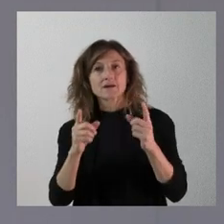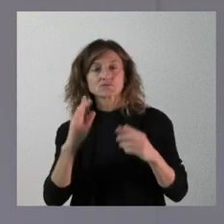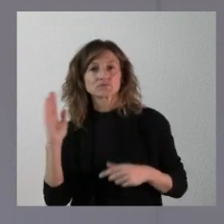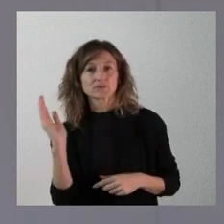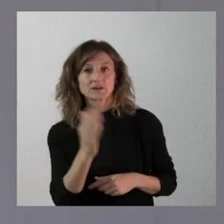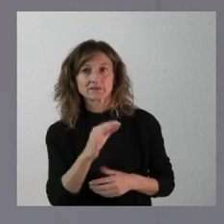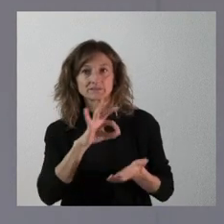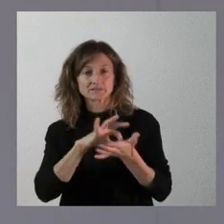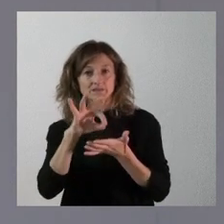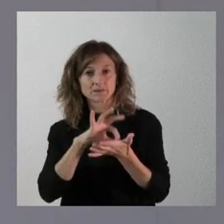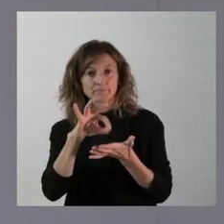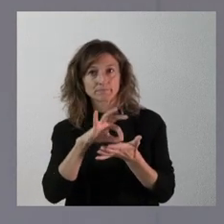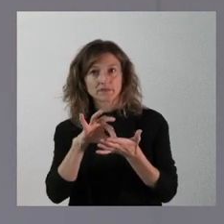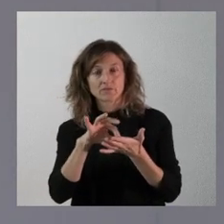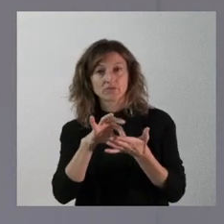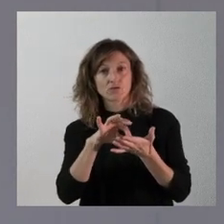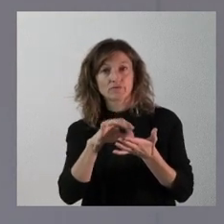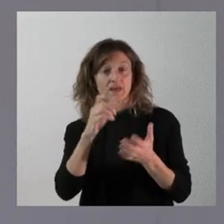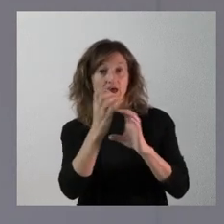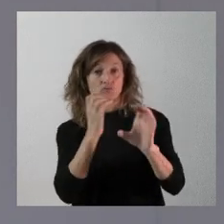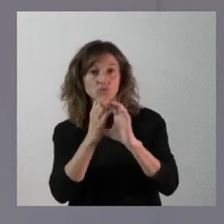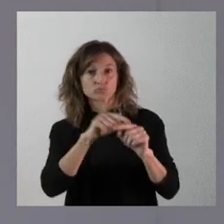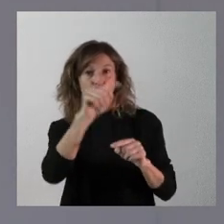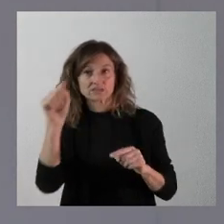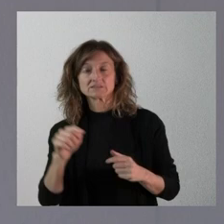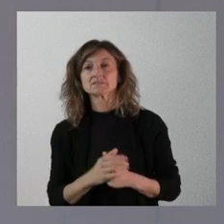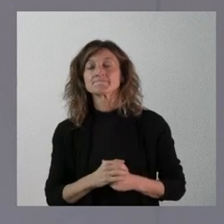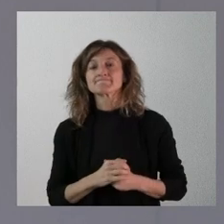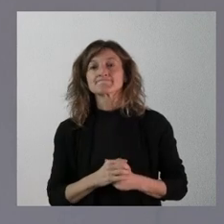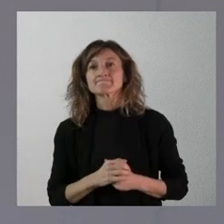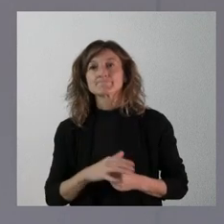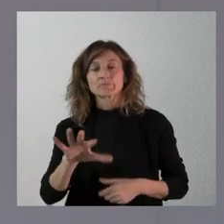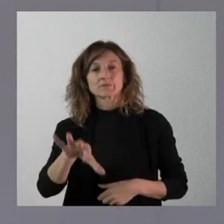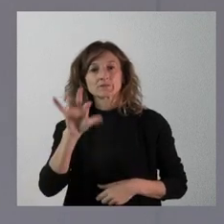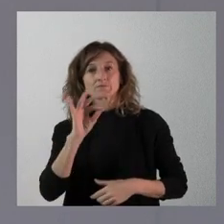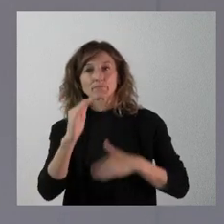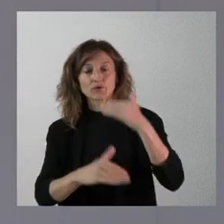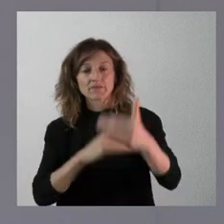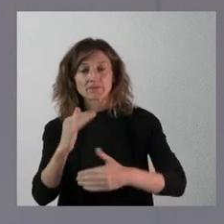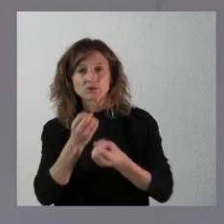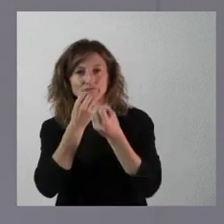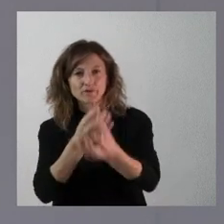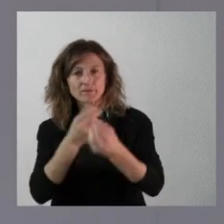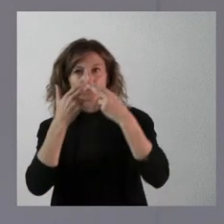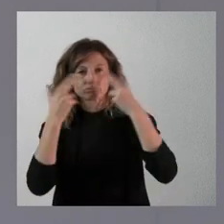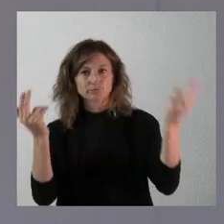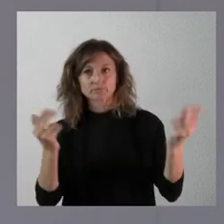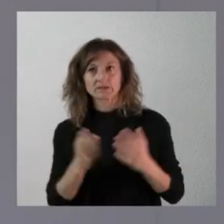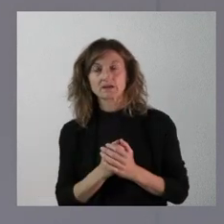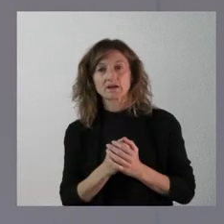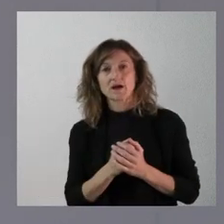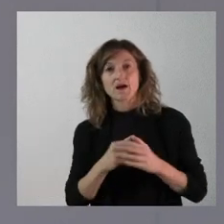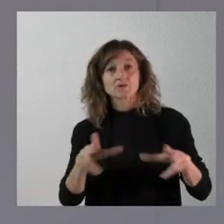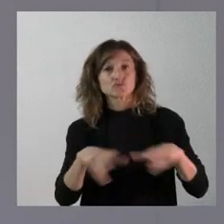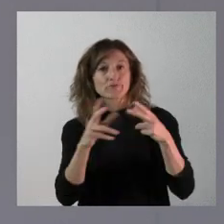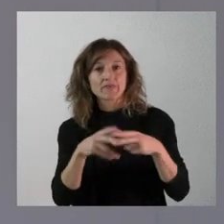el servicio interurbano de autobuses decidimos iniciar un procedimiento de información pública dar participación Al conjunto de la sociedad